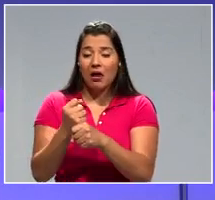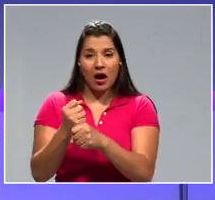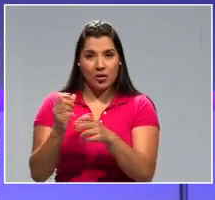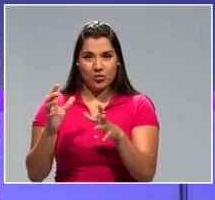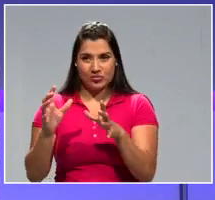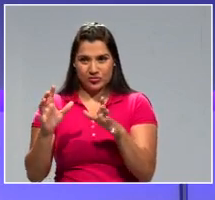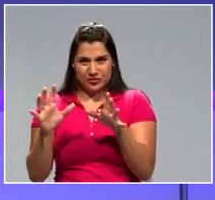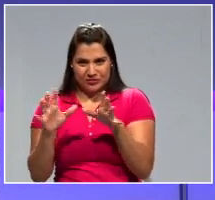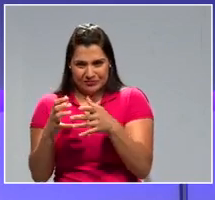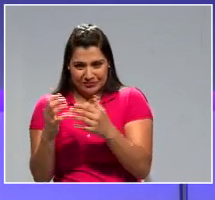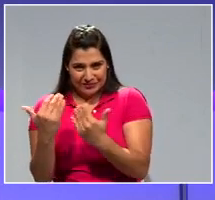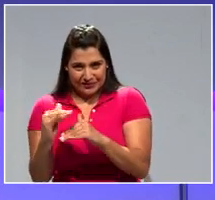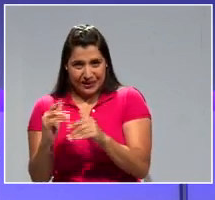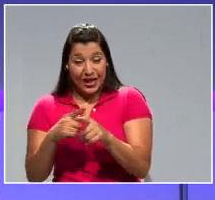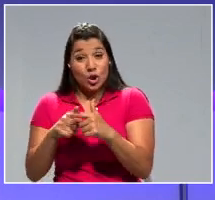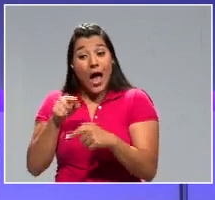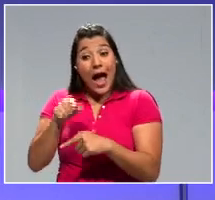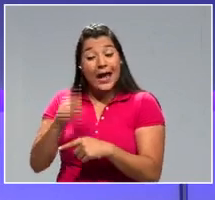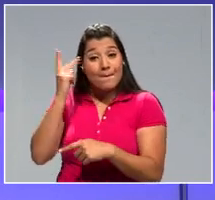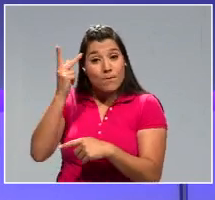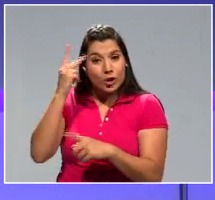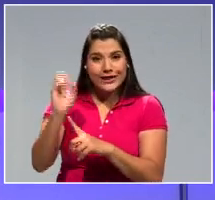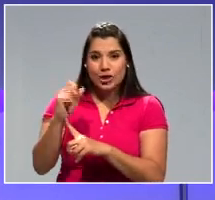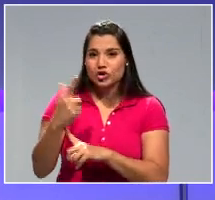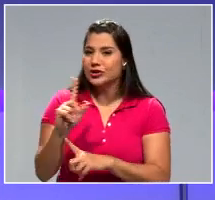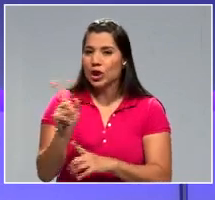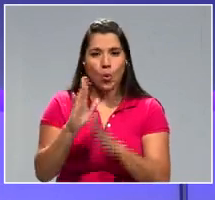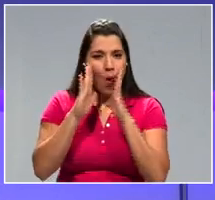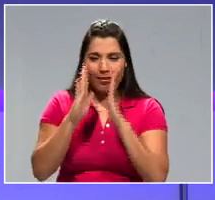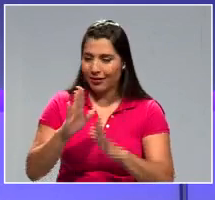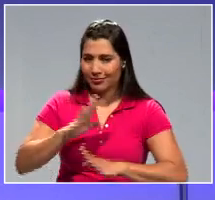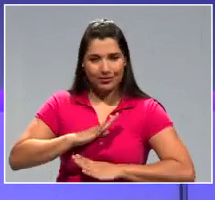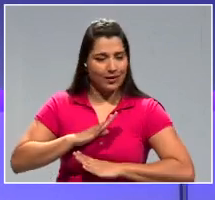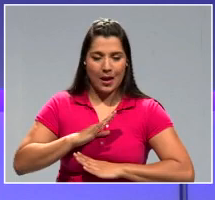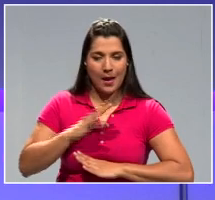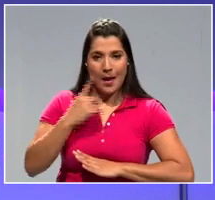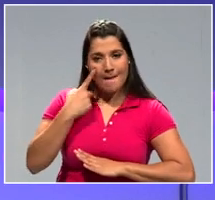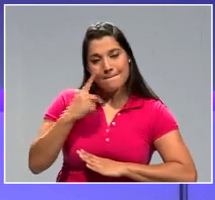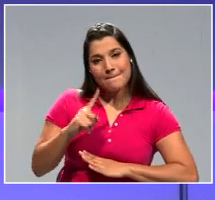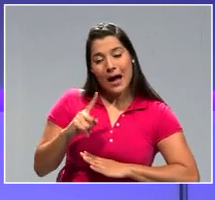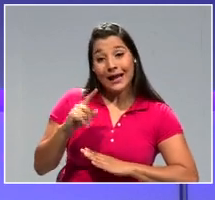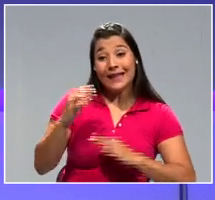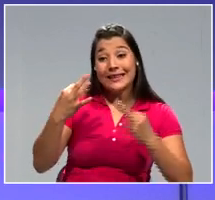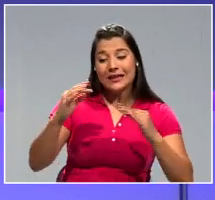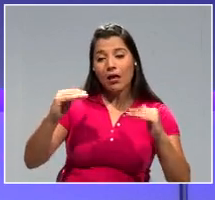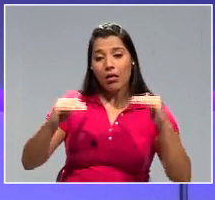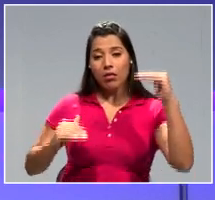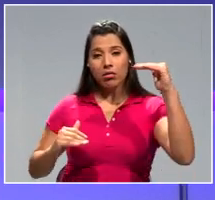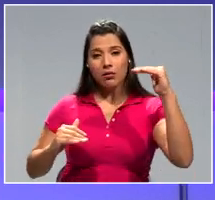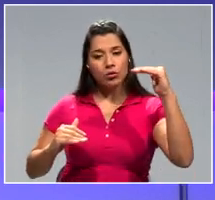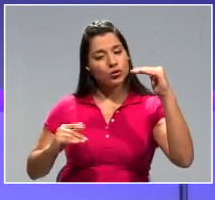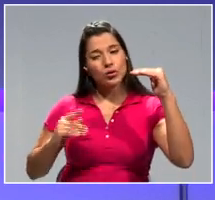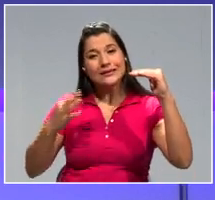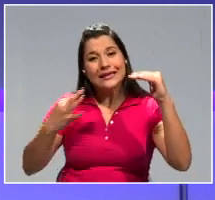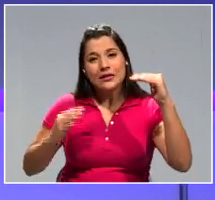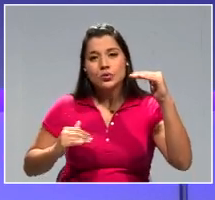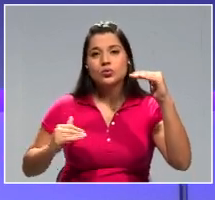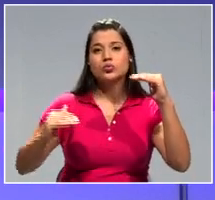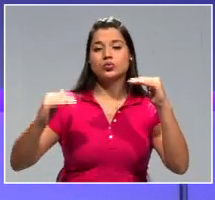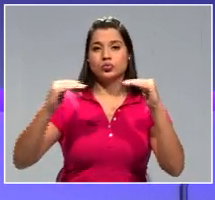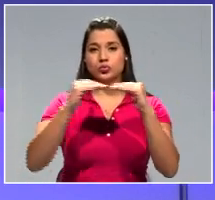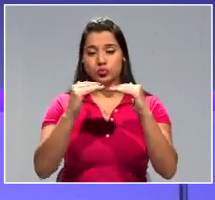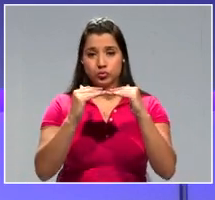es donde la política social se vuelve insuficiente para contrarrestar una desigualdad creciente y un